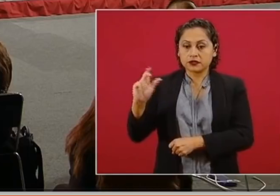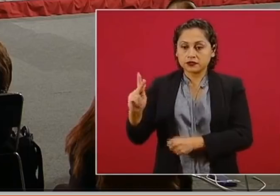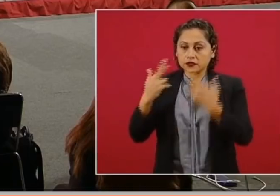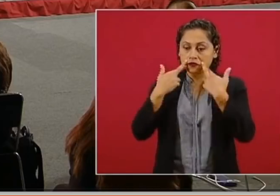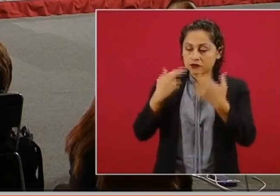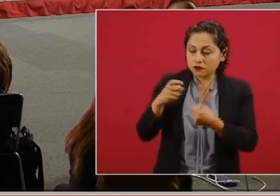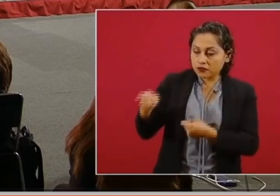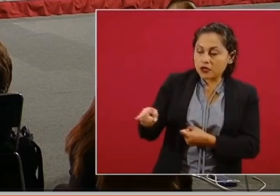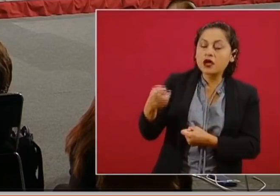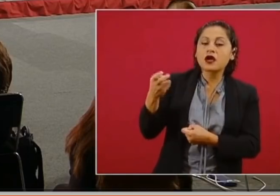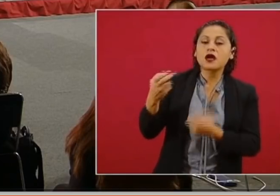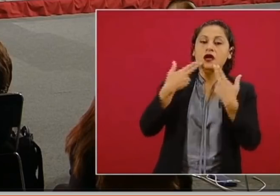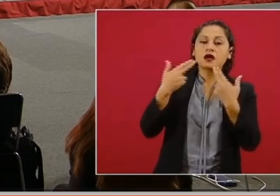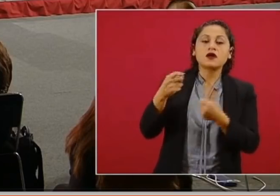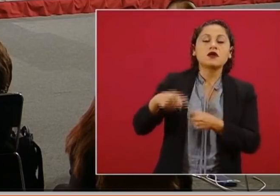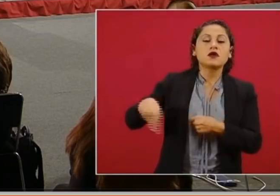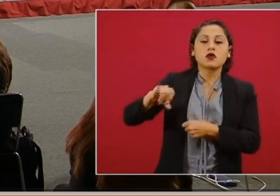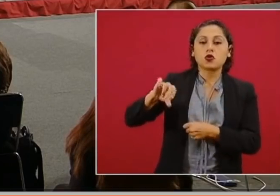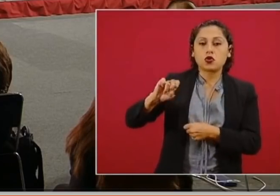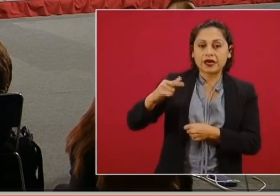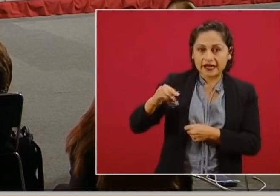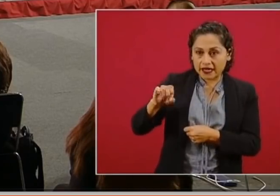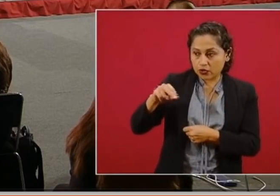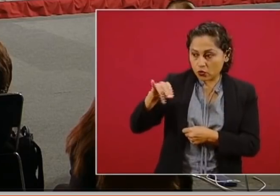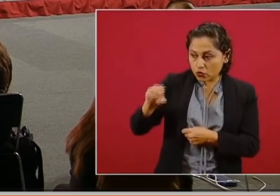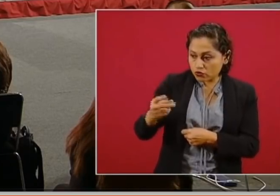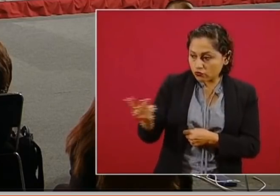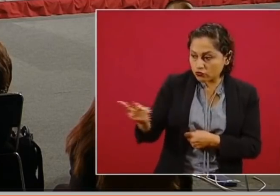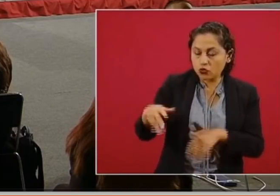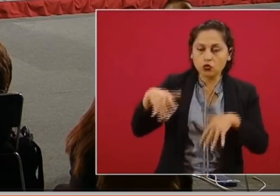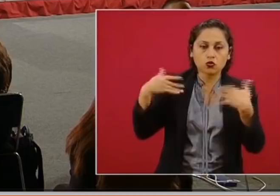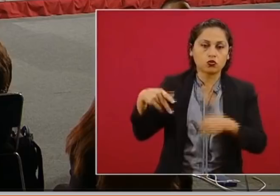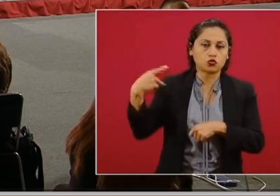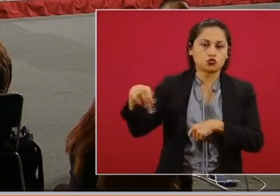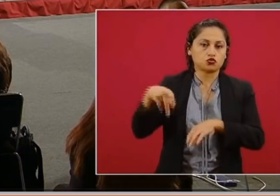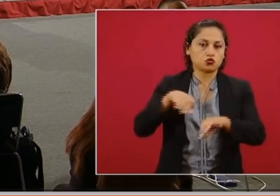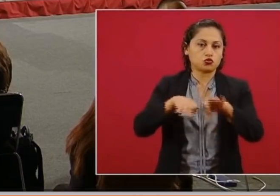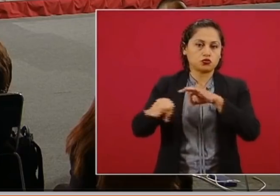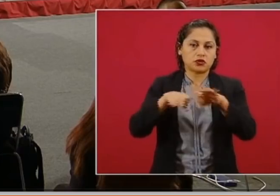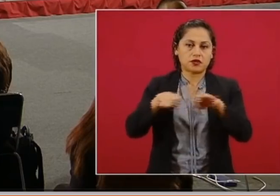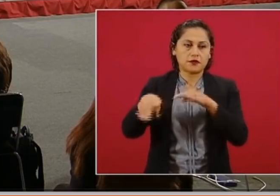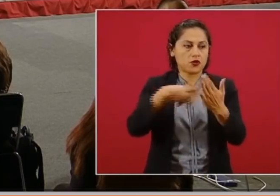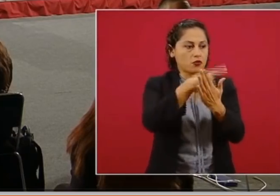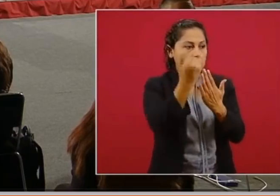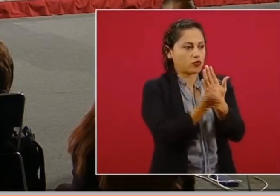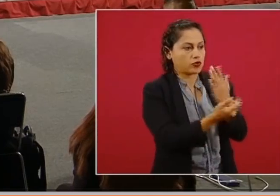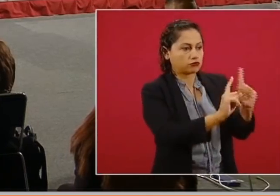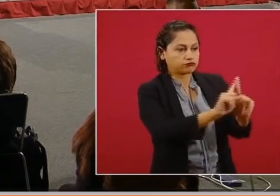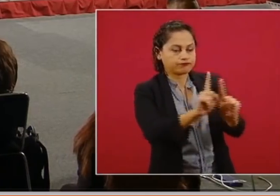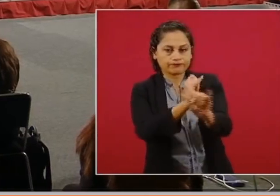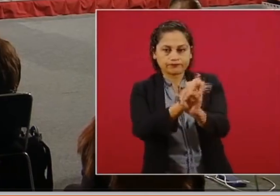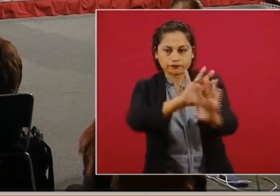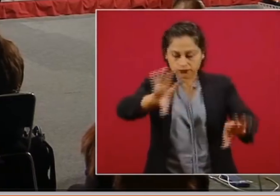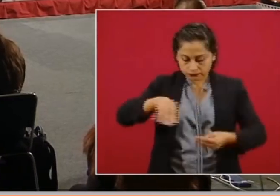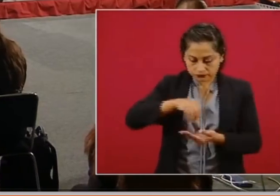Nuño, a los empresarios que han hecho una labor extraordinaria en la compilación de todos estos proyectos y la colaboración